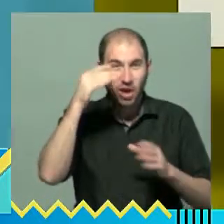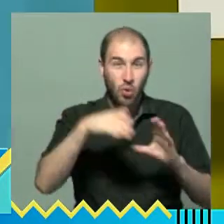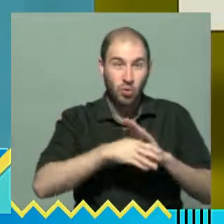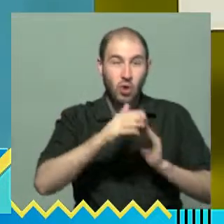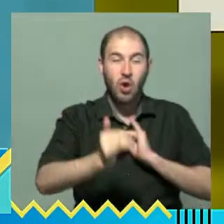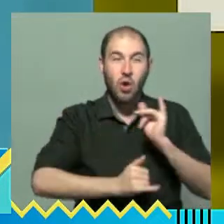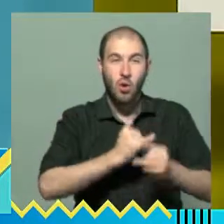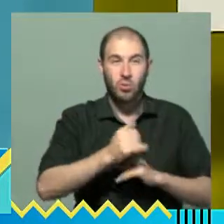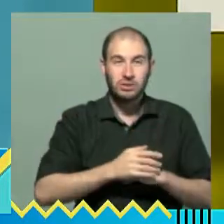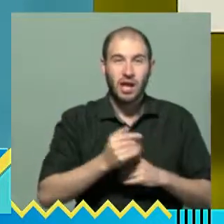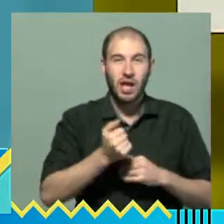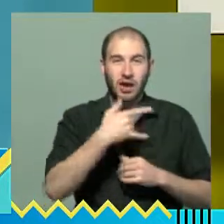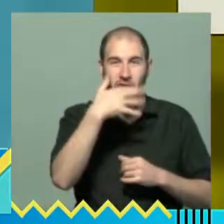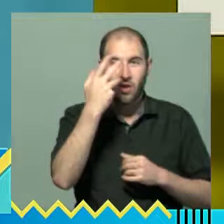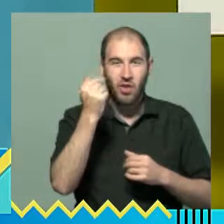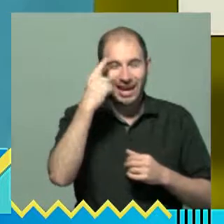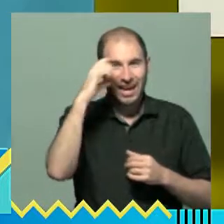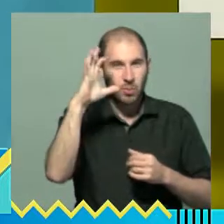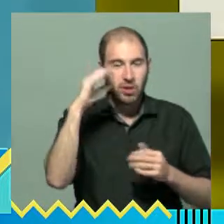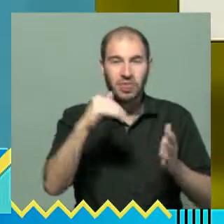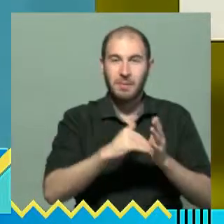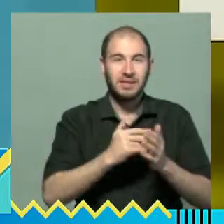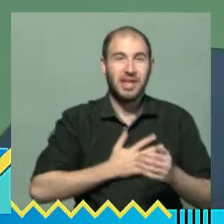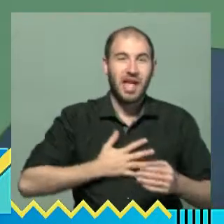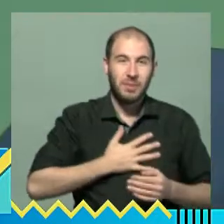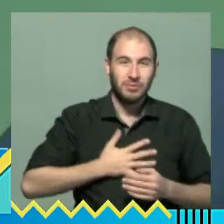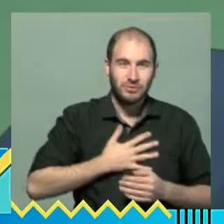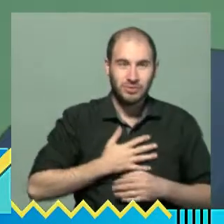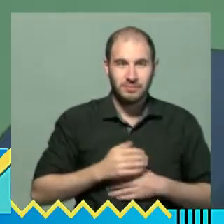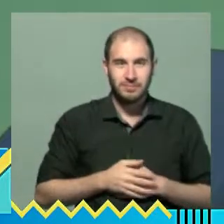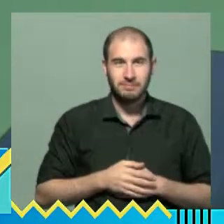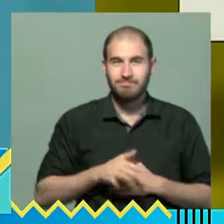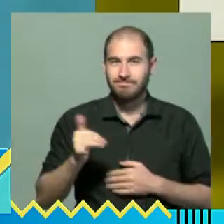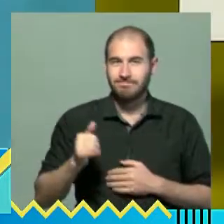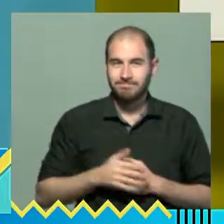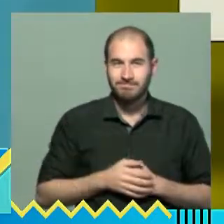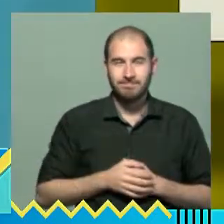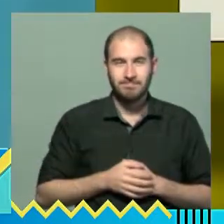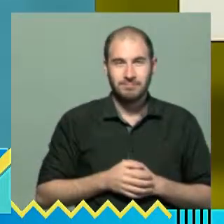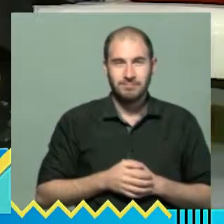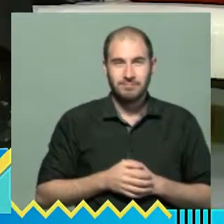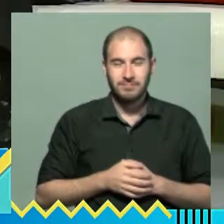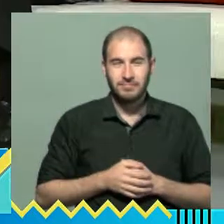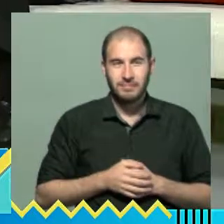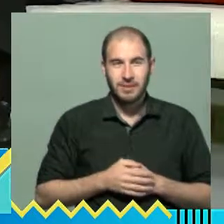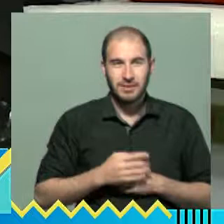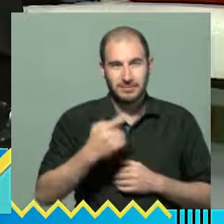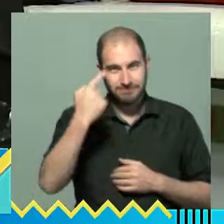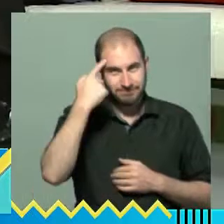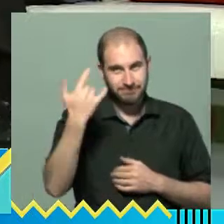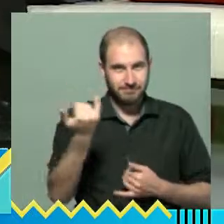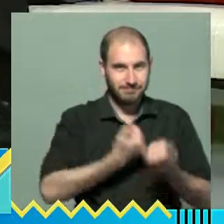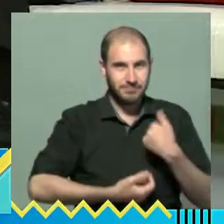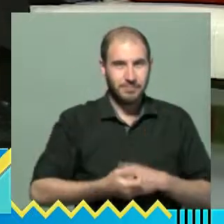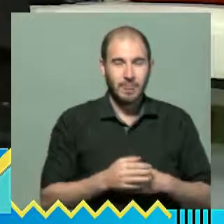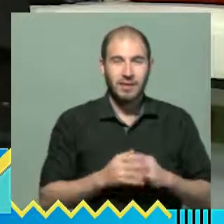hablaba del color que tiene un recuerdo en función de la emoción que genera. Increíble. Tal cual. Mira, pensando un poco en lo que dijo